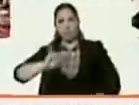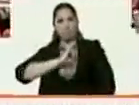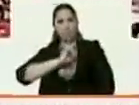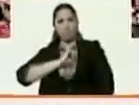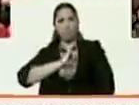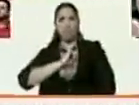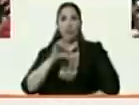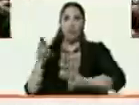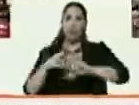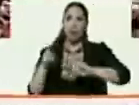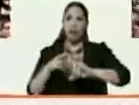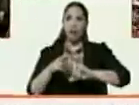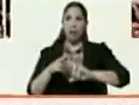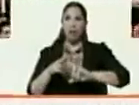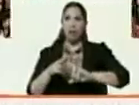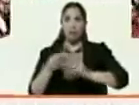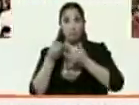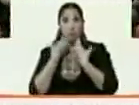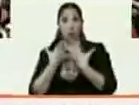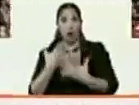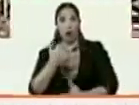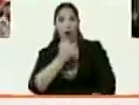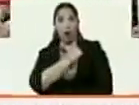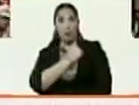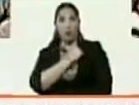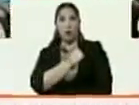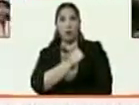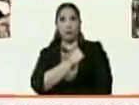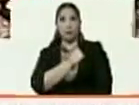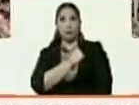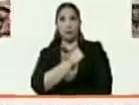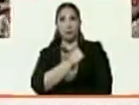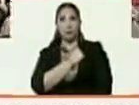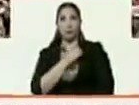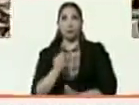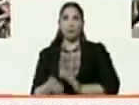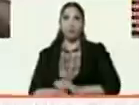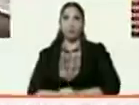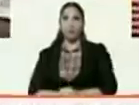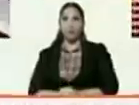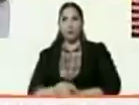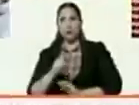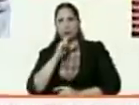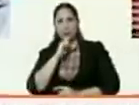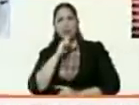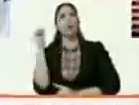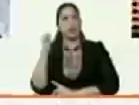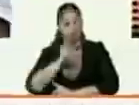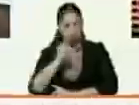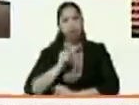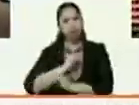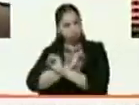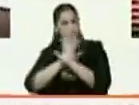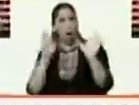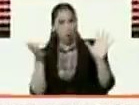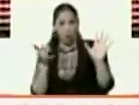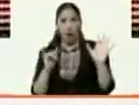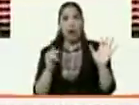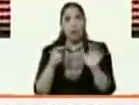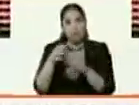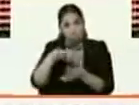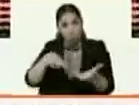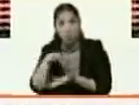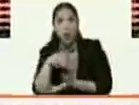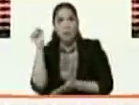ciudad. Así que, bueno, camarada, a grandes rasgos, dificultades, claro que las hay. Que si hay problemas